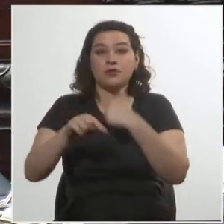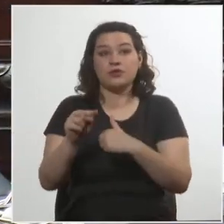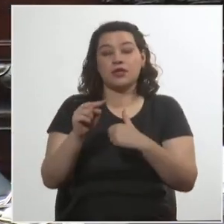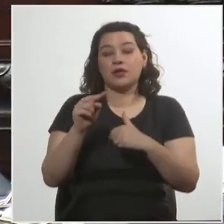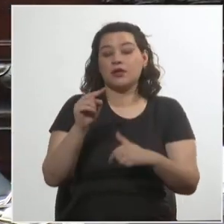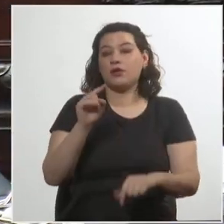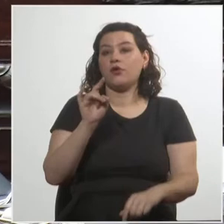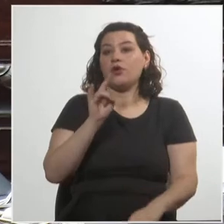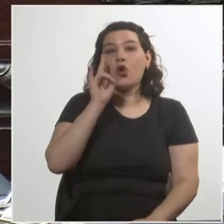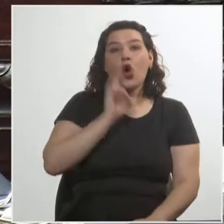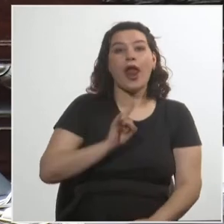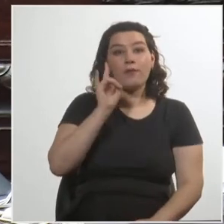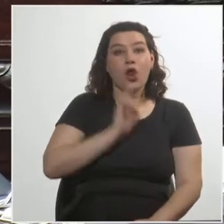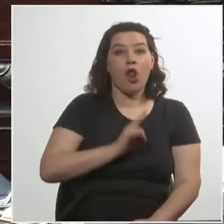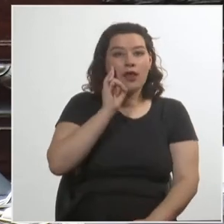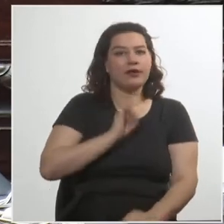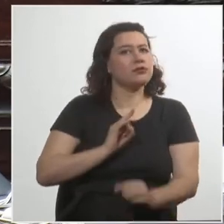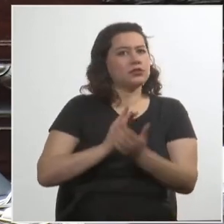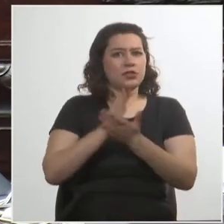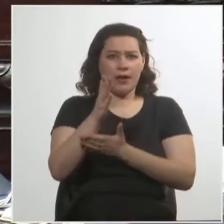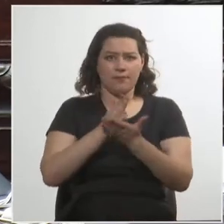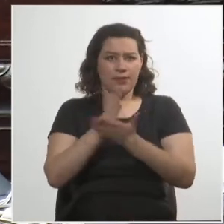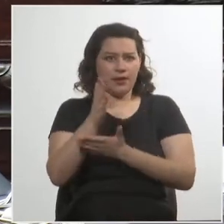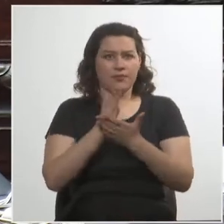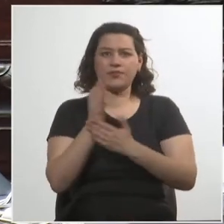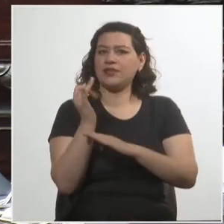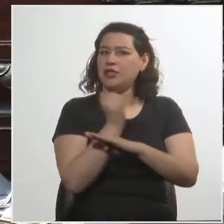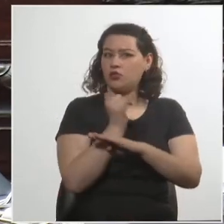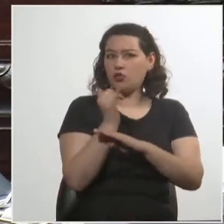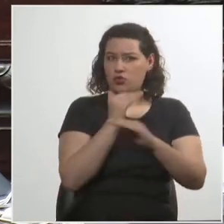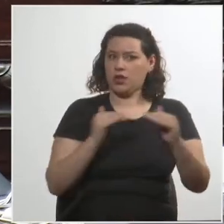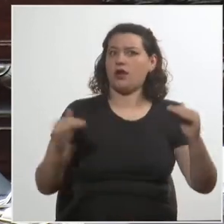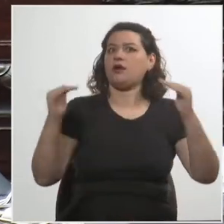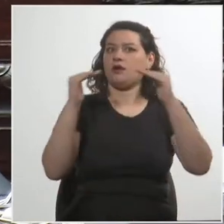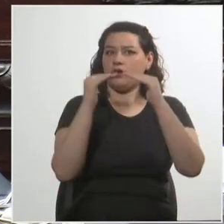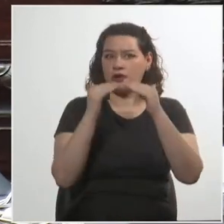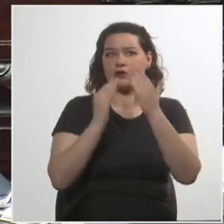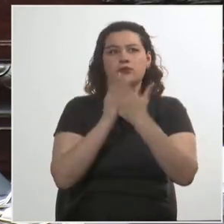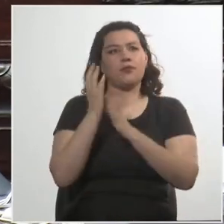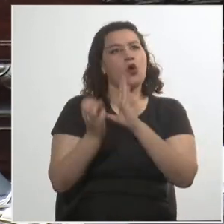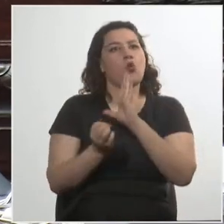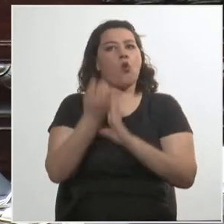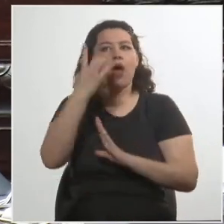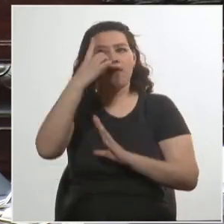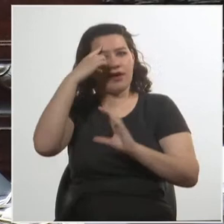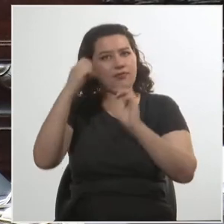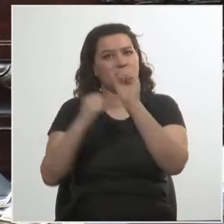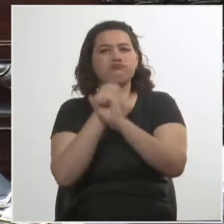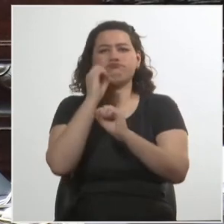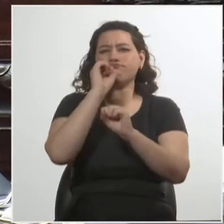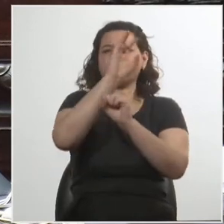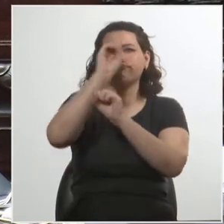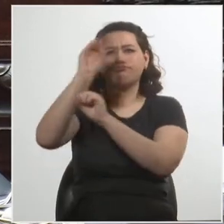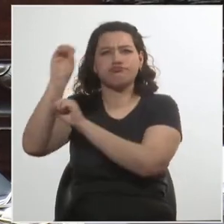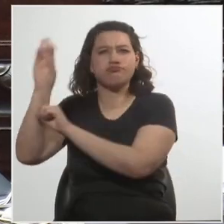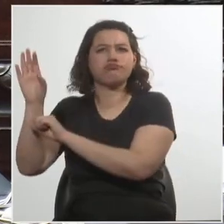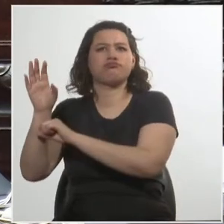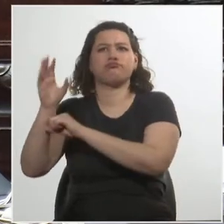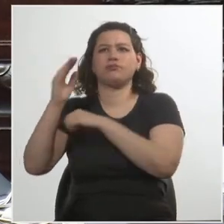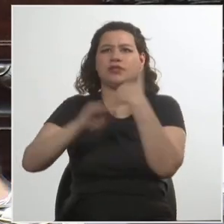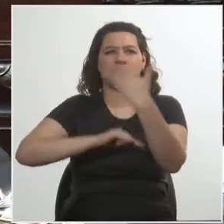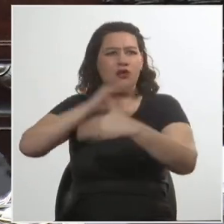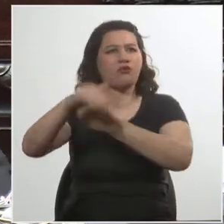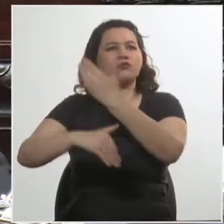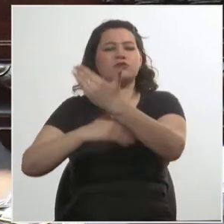conaprole sí siempre y las Industrias pares siempre en vanguardia como sector exportador promotor de Divisas de